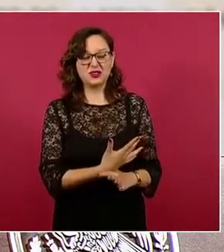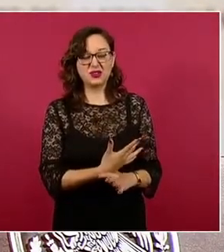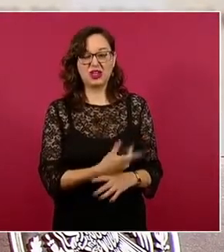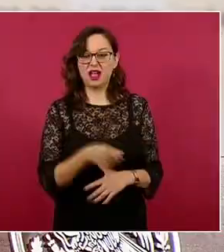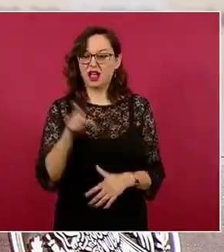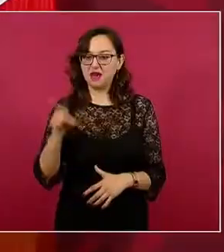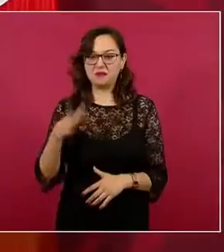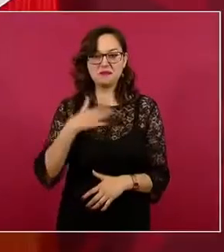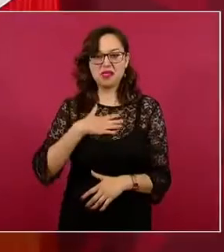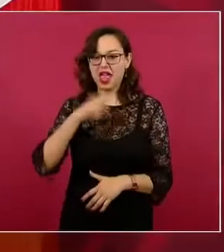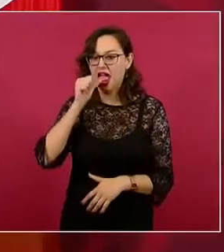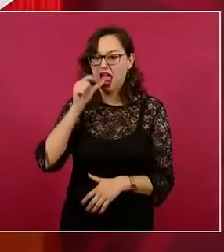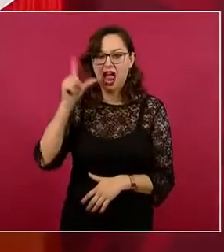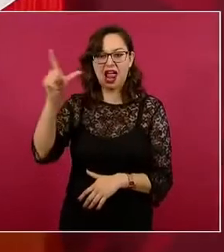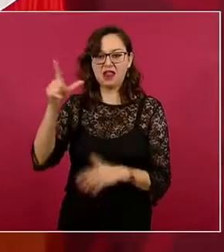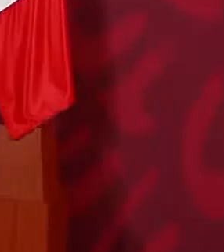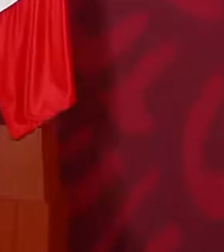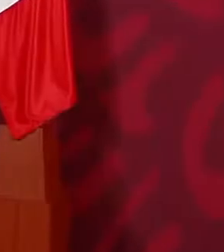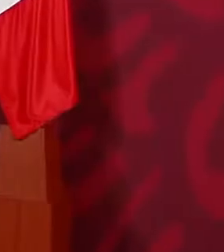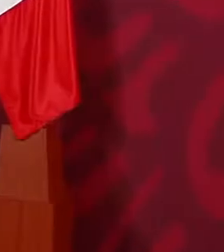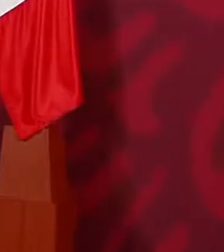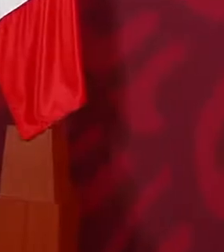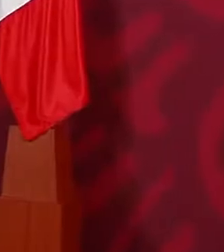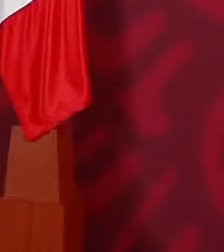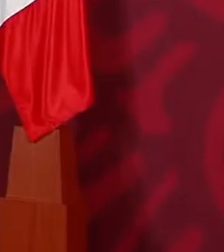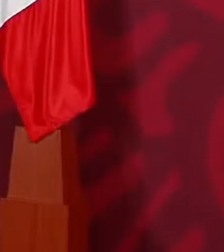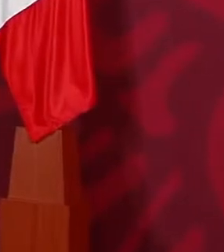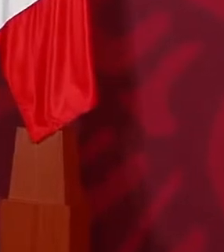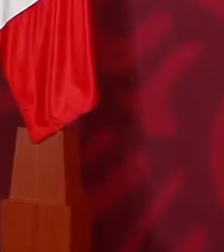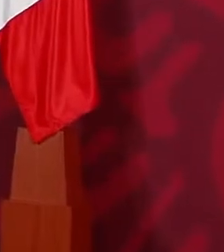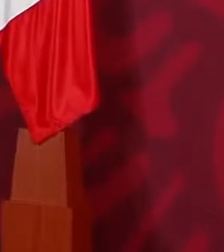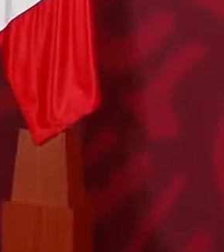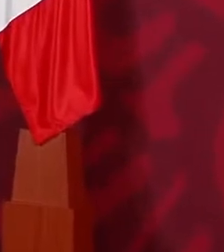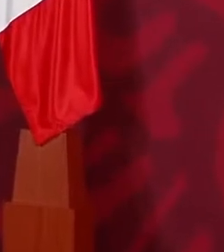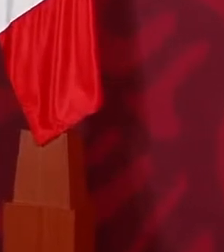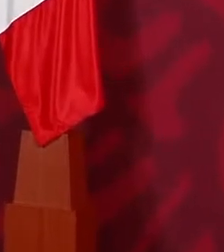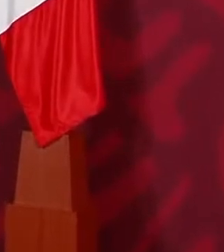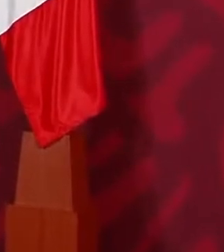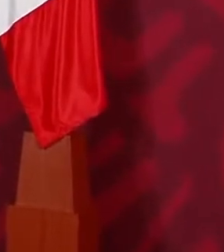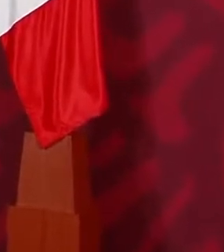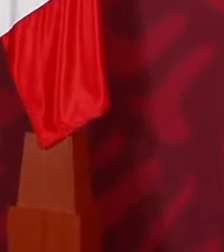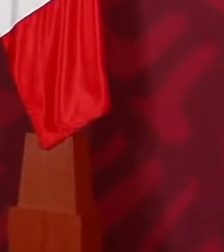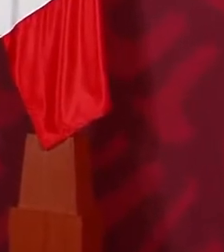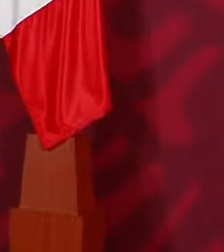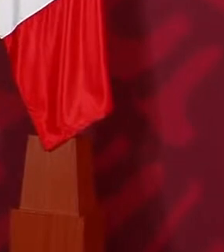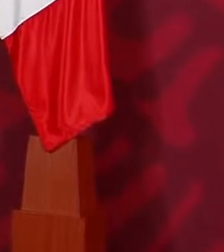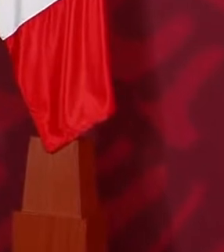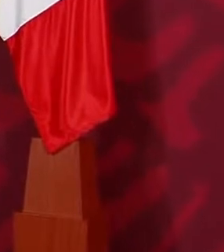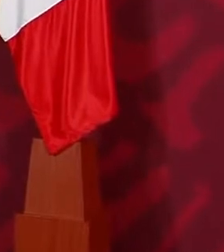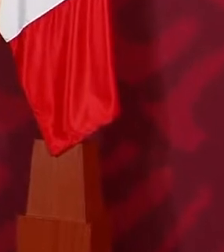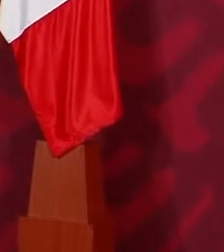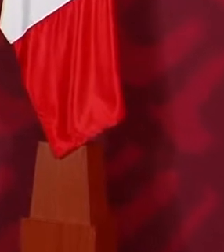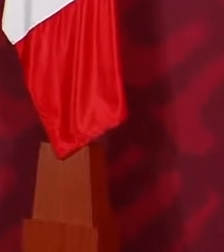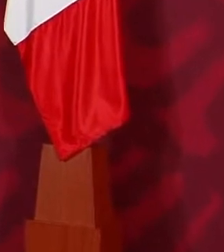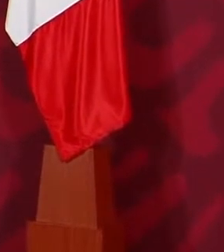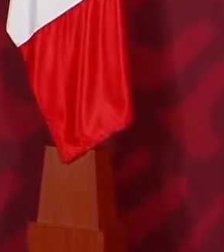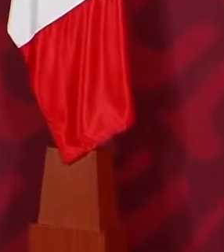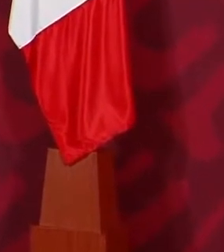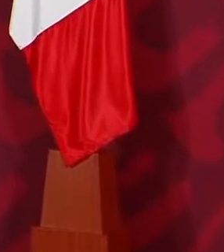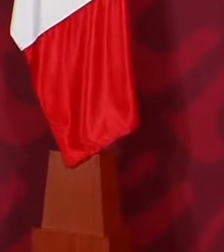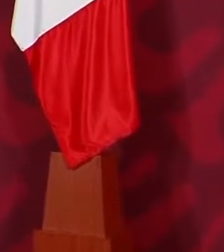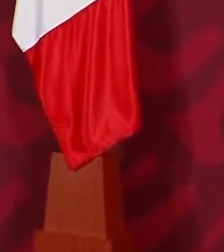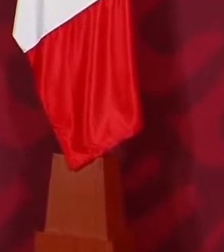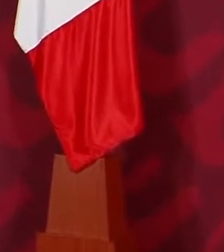Desalmado, sí, que no había hablado del caso de las mujeres que estaban perdiendo la vida. Nada más